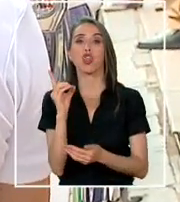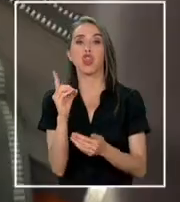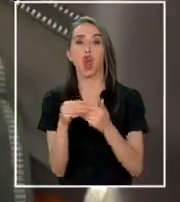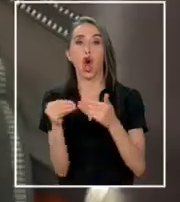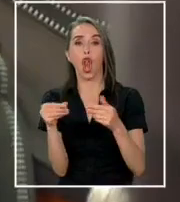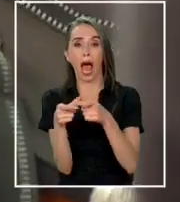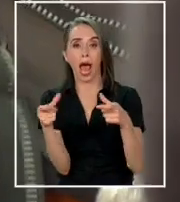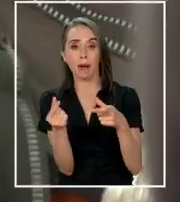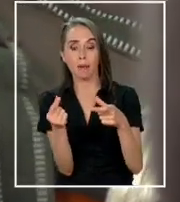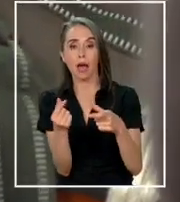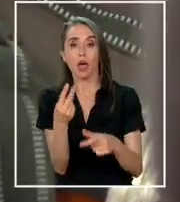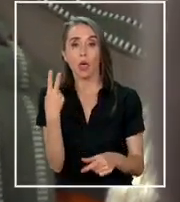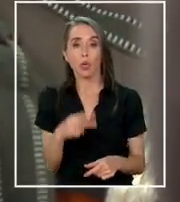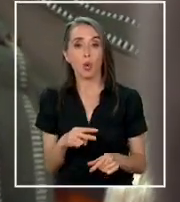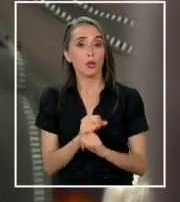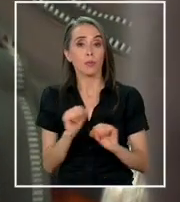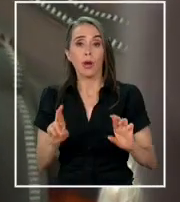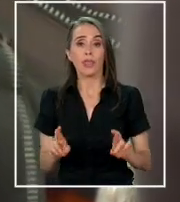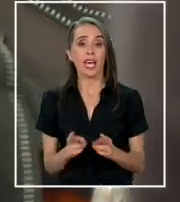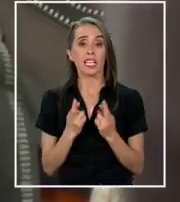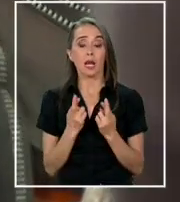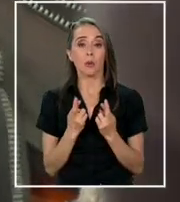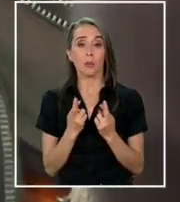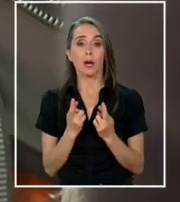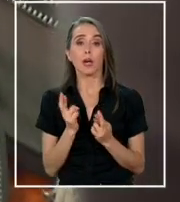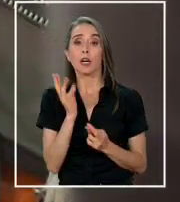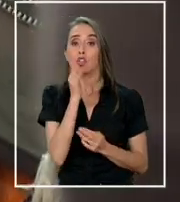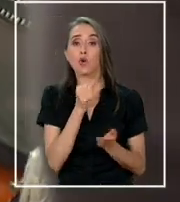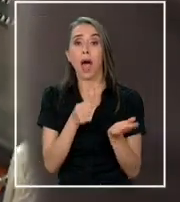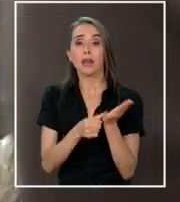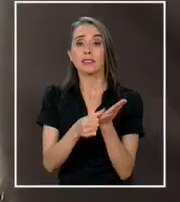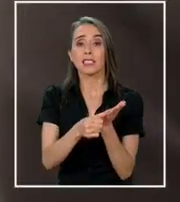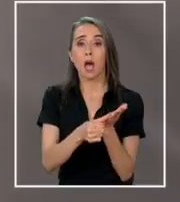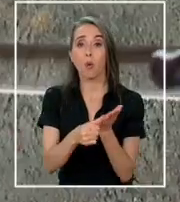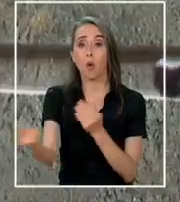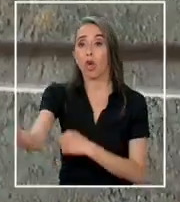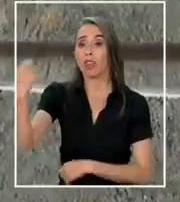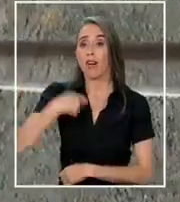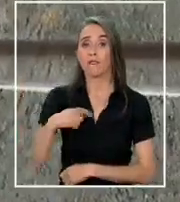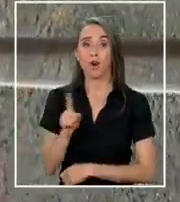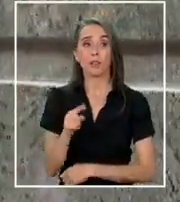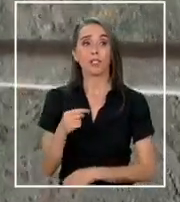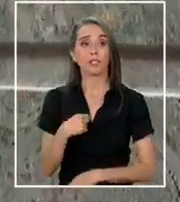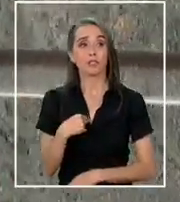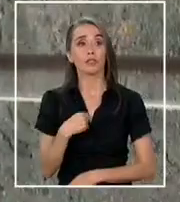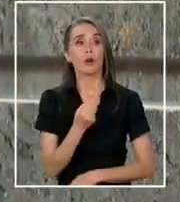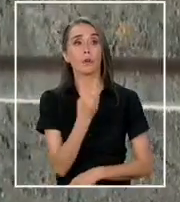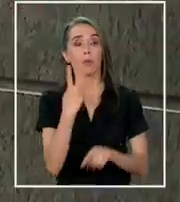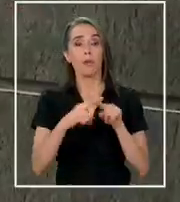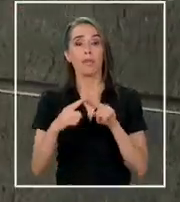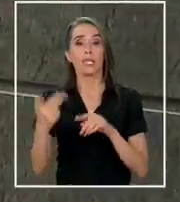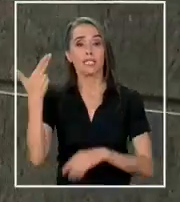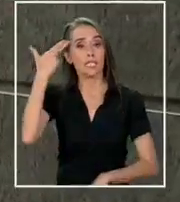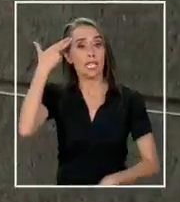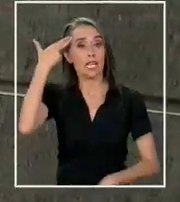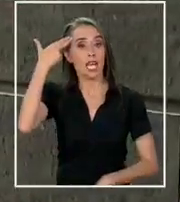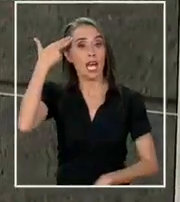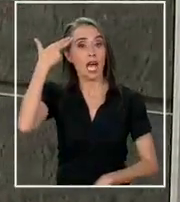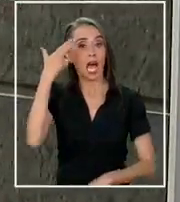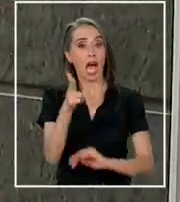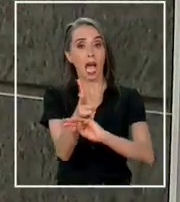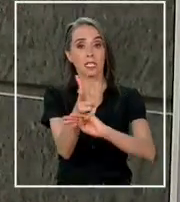dinero que el dueño no podrá recuperar debido que no contaba con seguro no yo he tenido varios asaltos